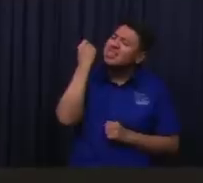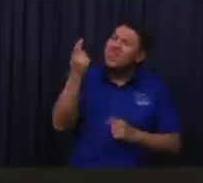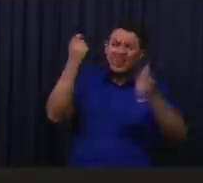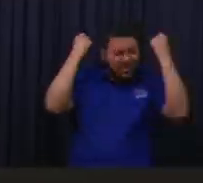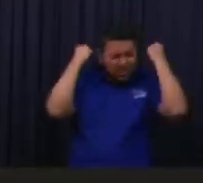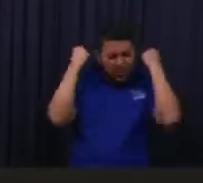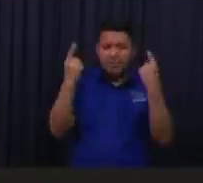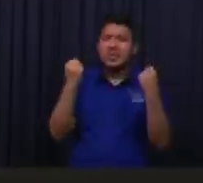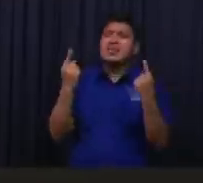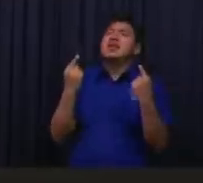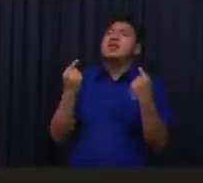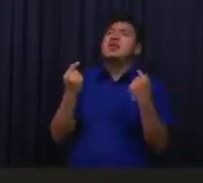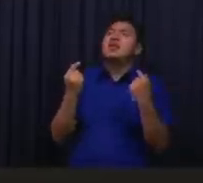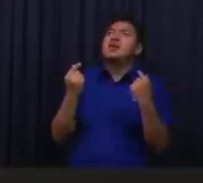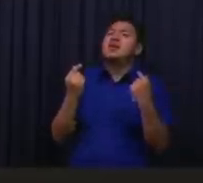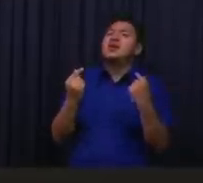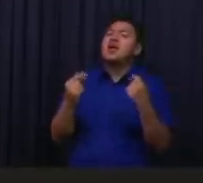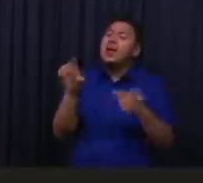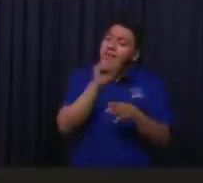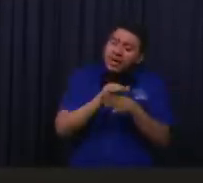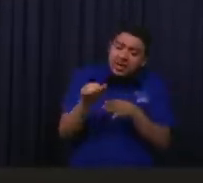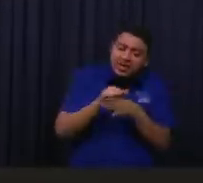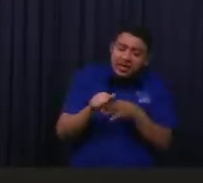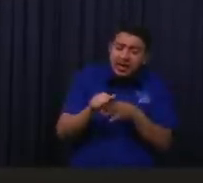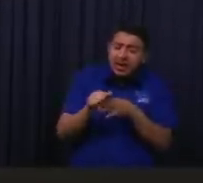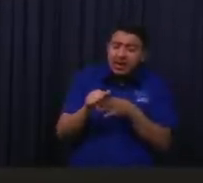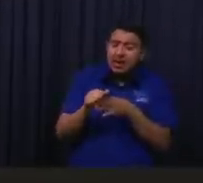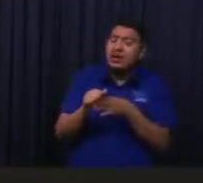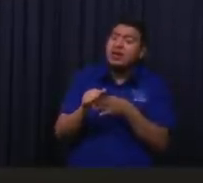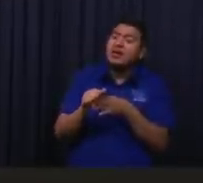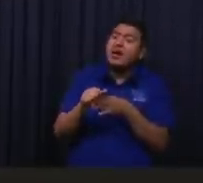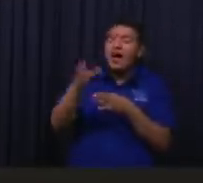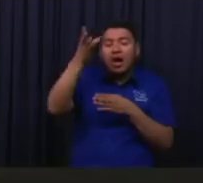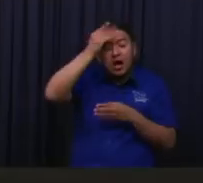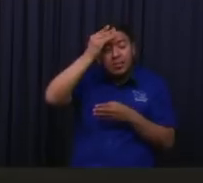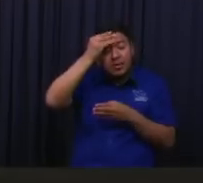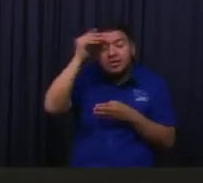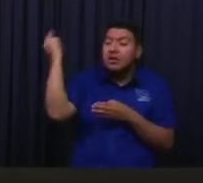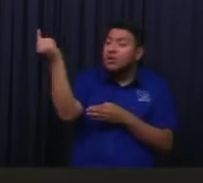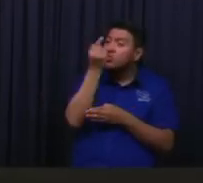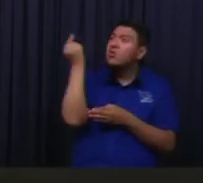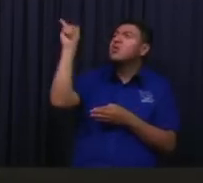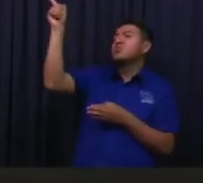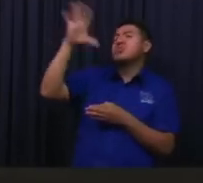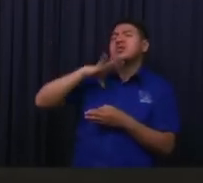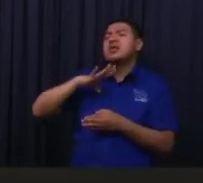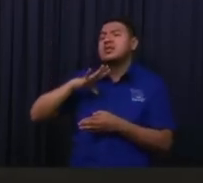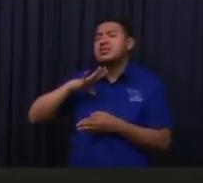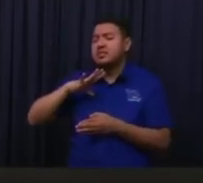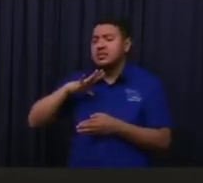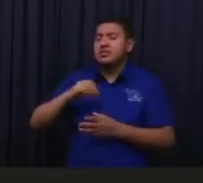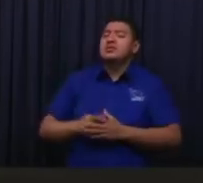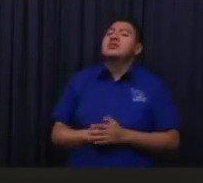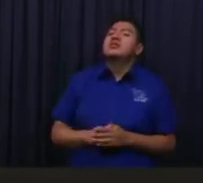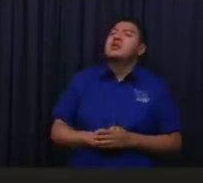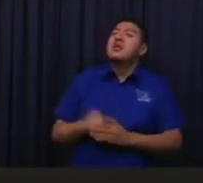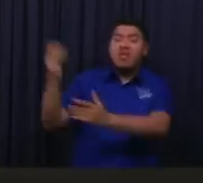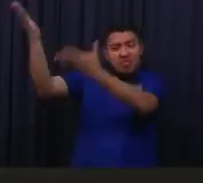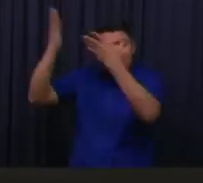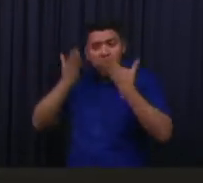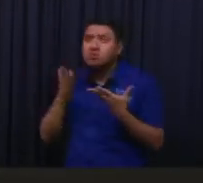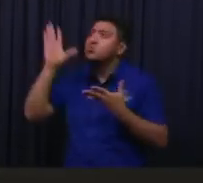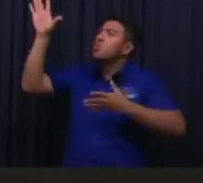comprender, ingerir y digerir todo lo que tú tienes para nosotros. En el nombre de Jesús, danos tu